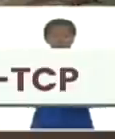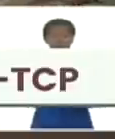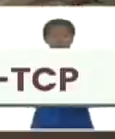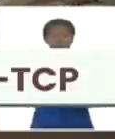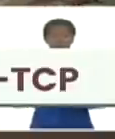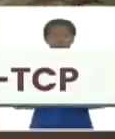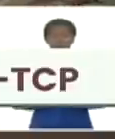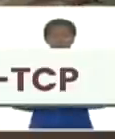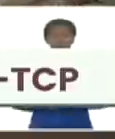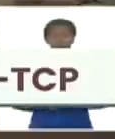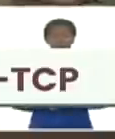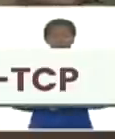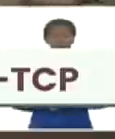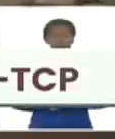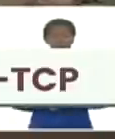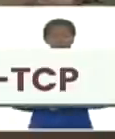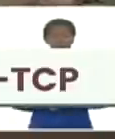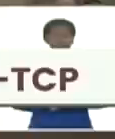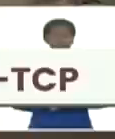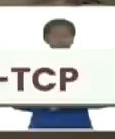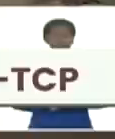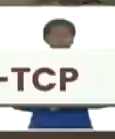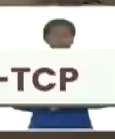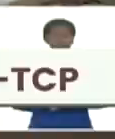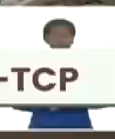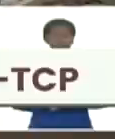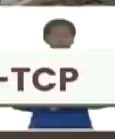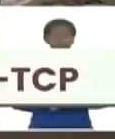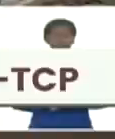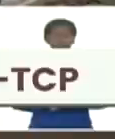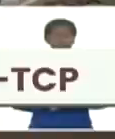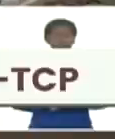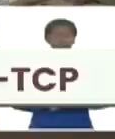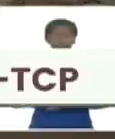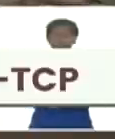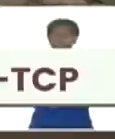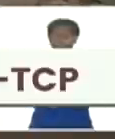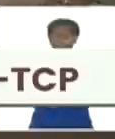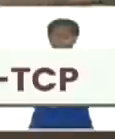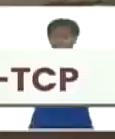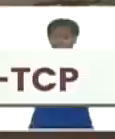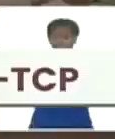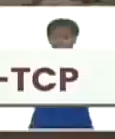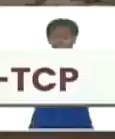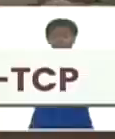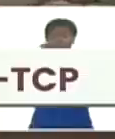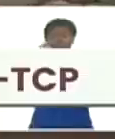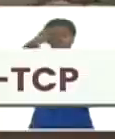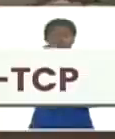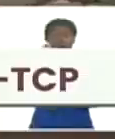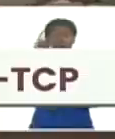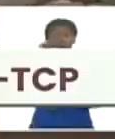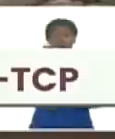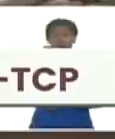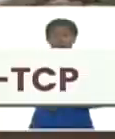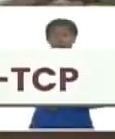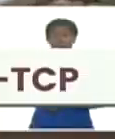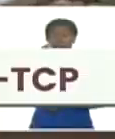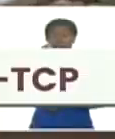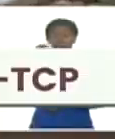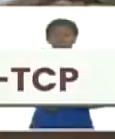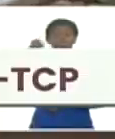whom I'm told is a good man, and I have no reason. El presidente Biden, a quien considero un buen hombre y no pensé que haría